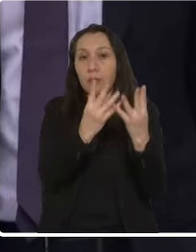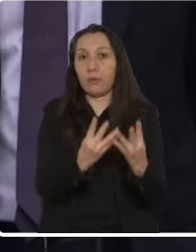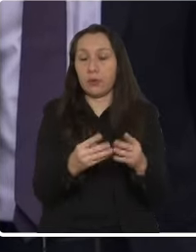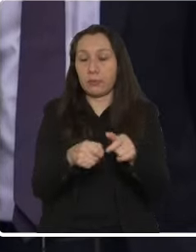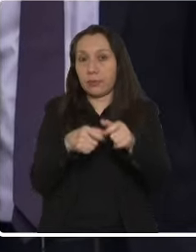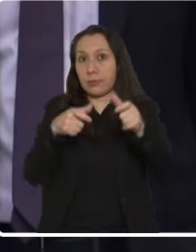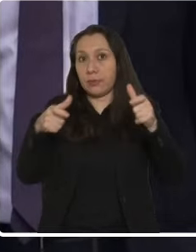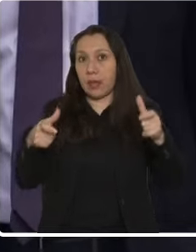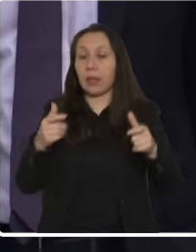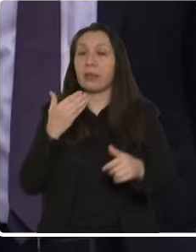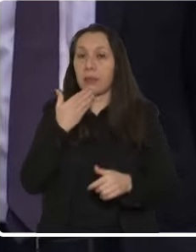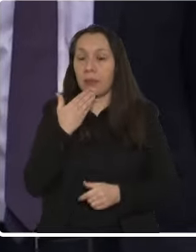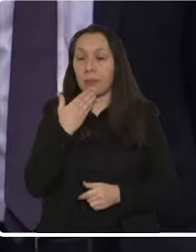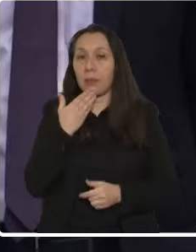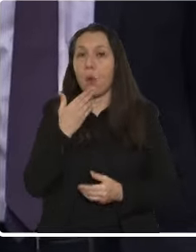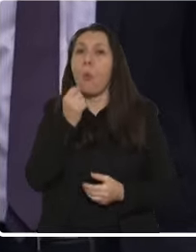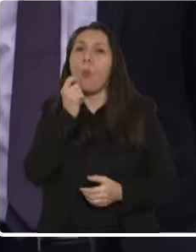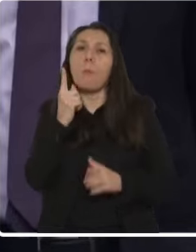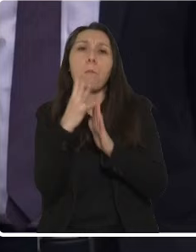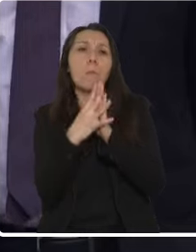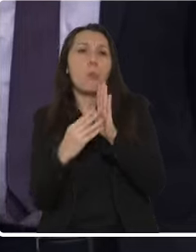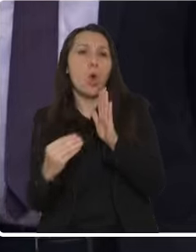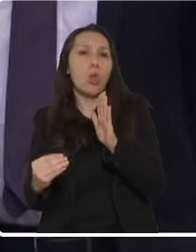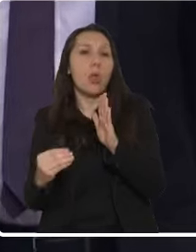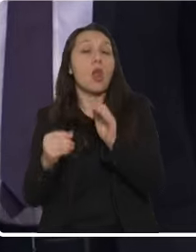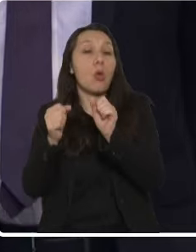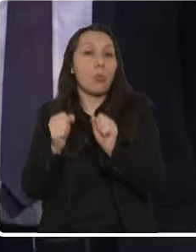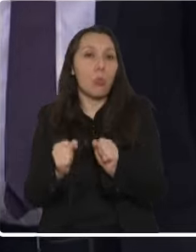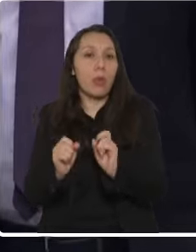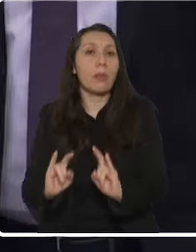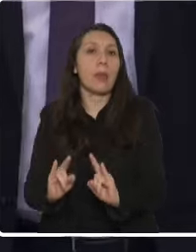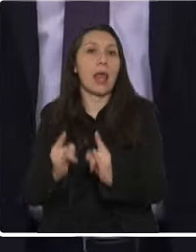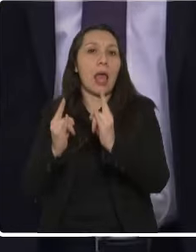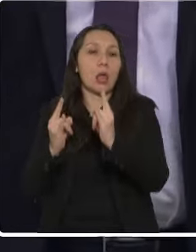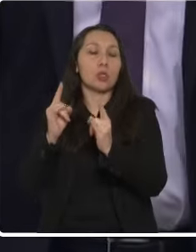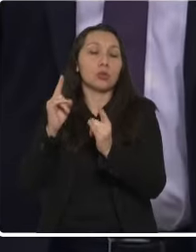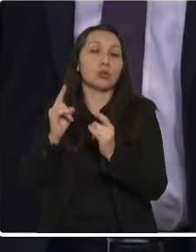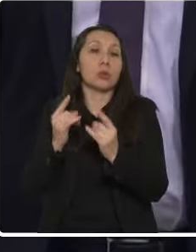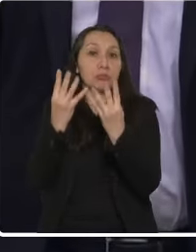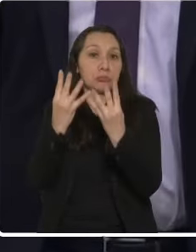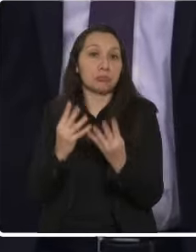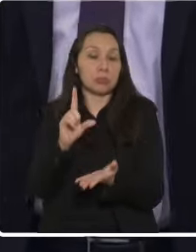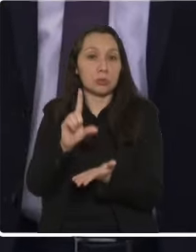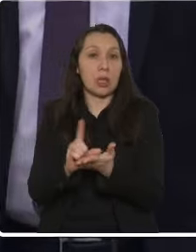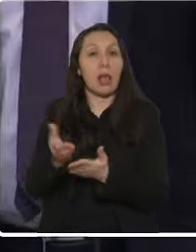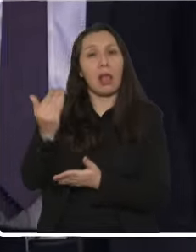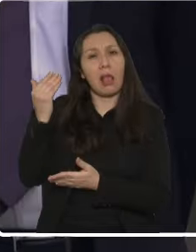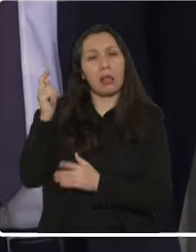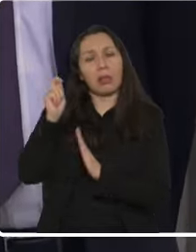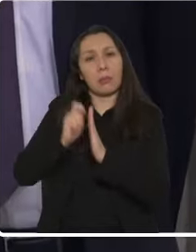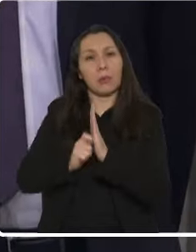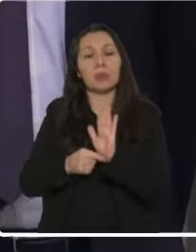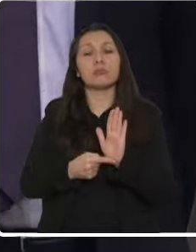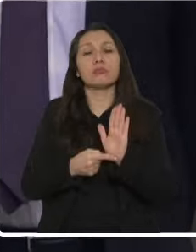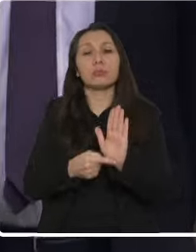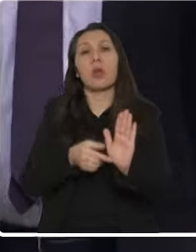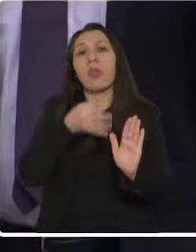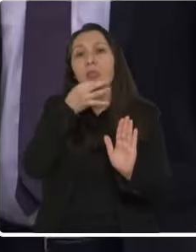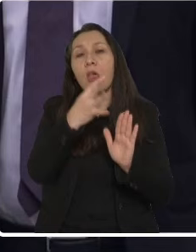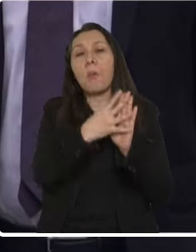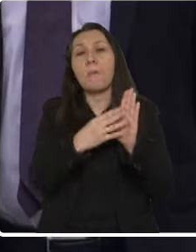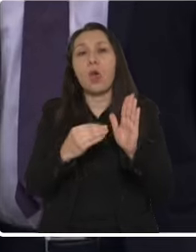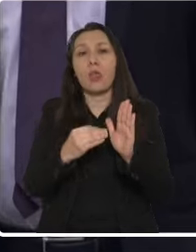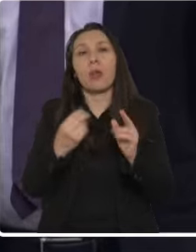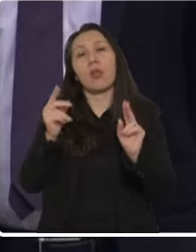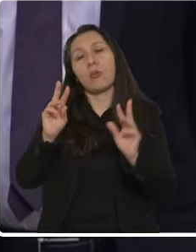de esa envergadura? También, ¿qué modelo se podría seguir para la construcción de este establecimiento? Porque hace algunos meses también se puso sobre la mesa el modelo de